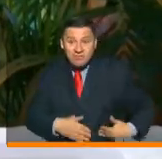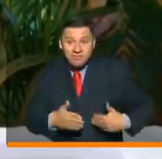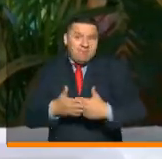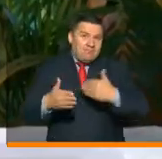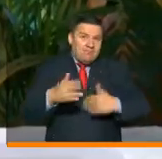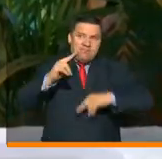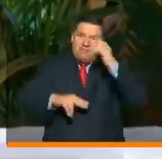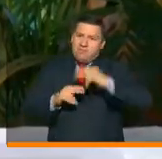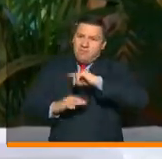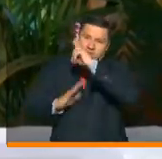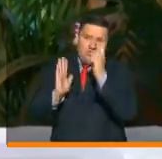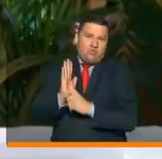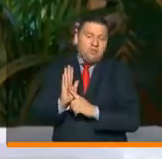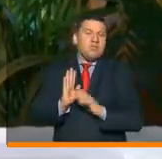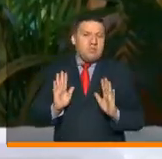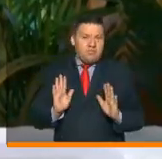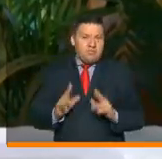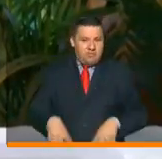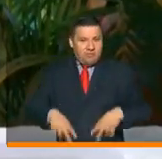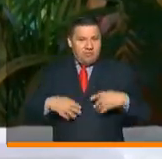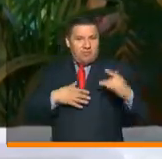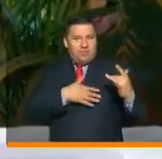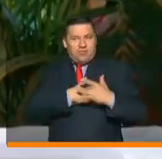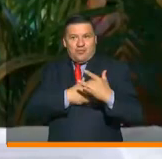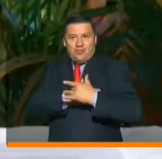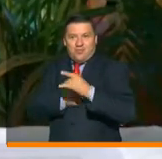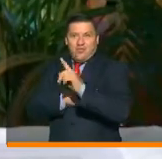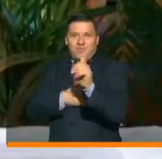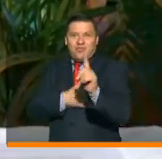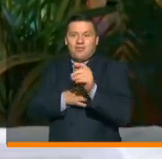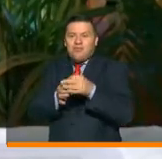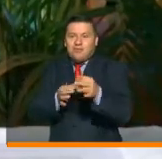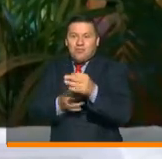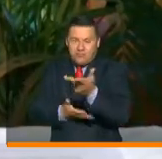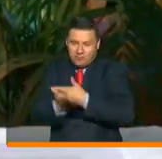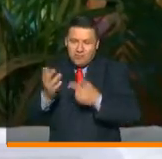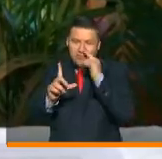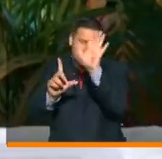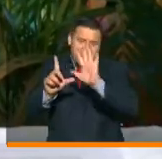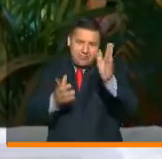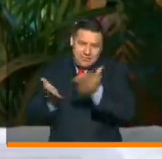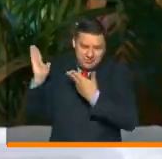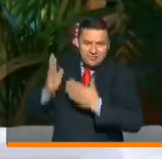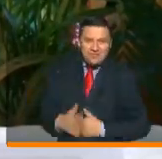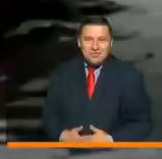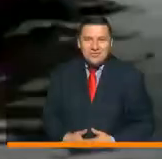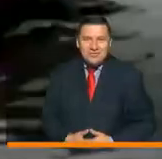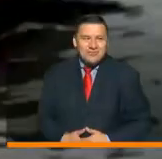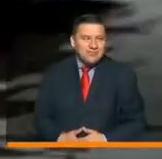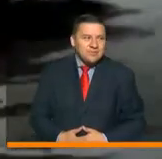presidente, realidad, tocando la vida y las realidades de cada una de las regiones. Compartamos el video entonces.